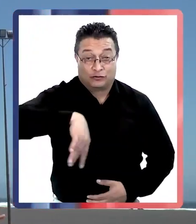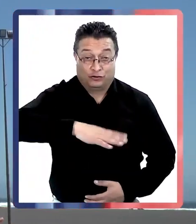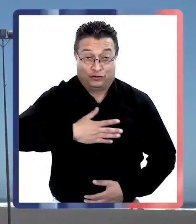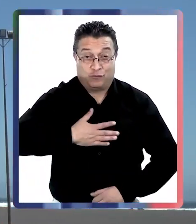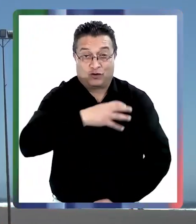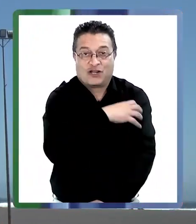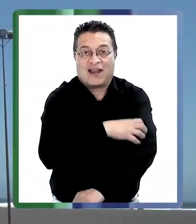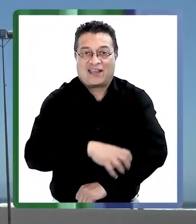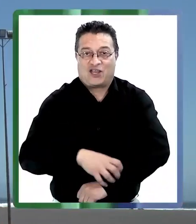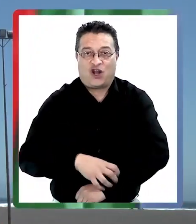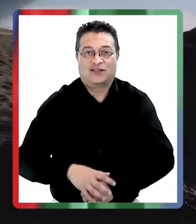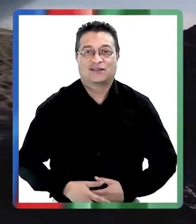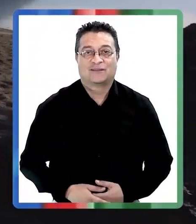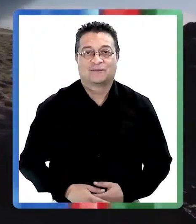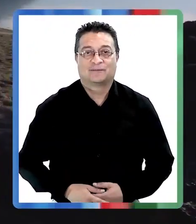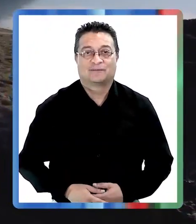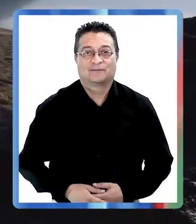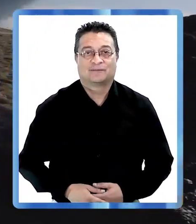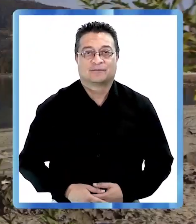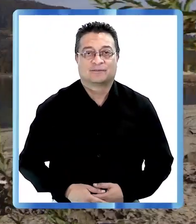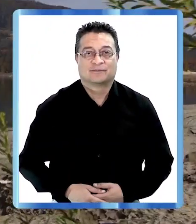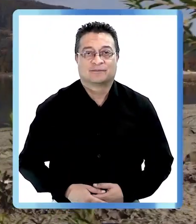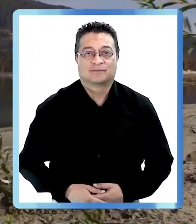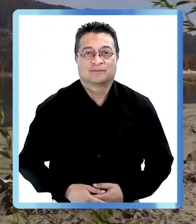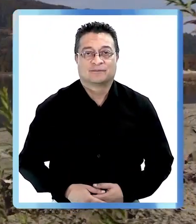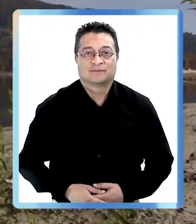Somos las regiones.